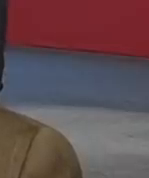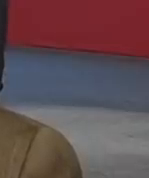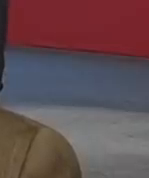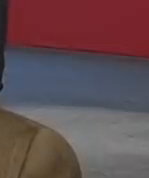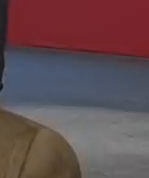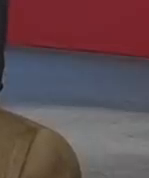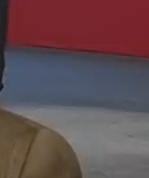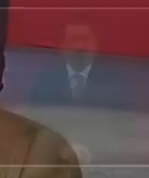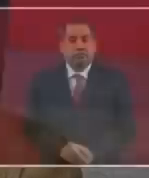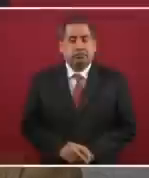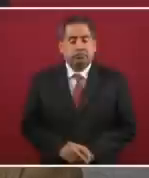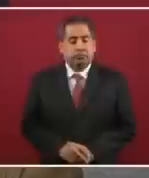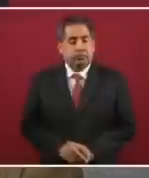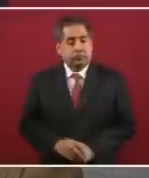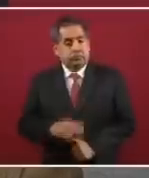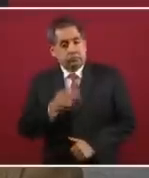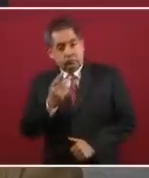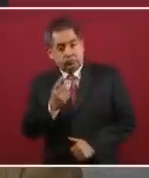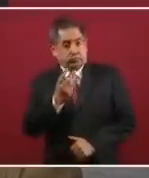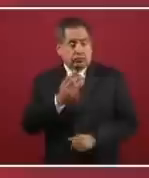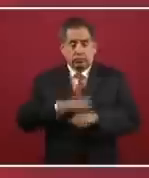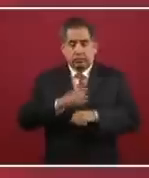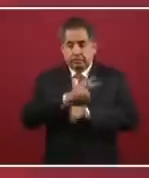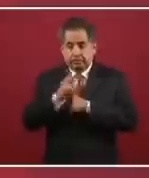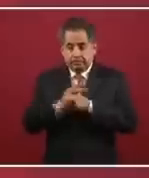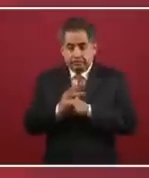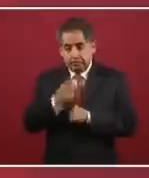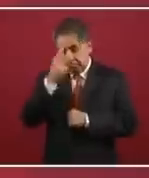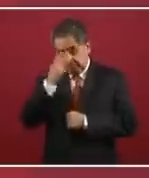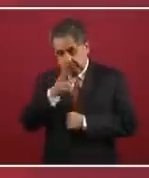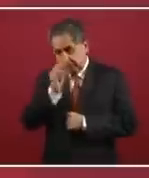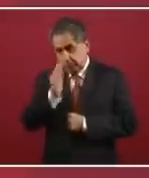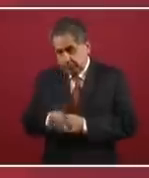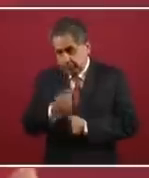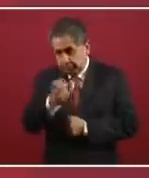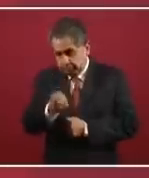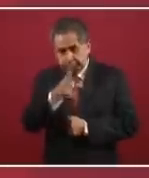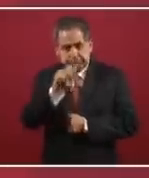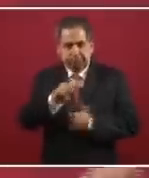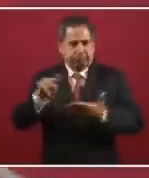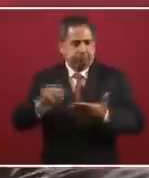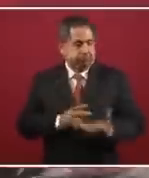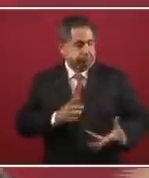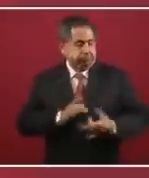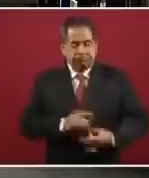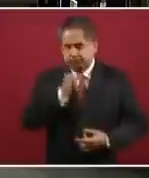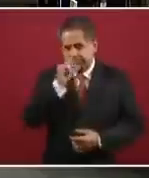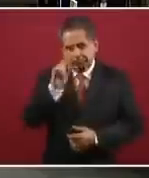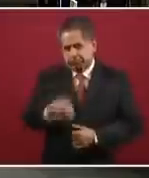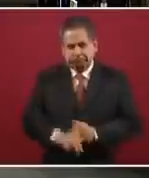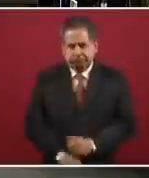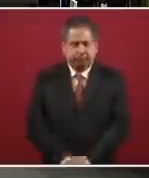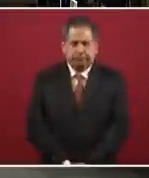un tratado entre dos o más países. México no lo va a aceptar, bajo ninguna circunstancia. Por